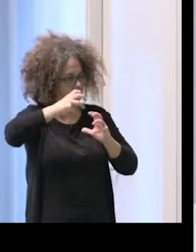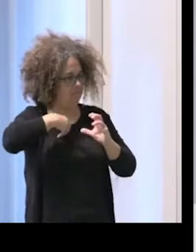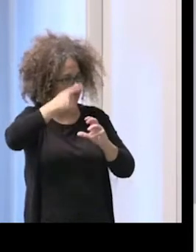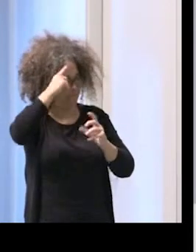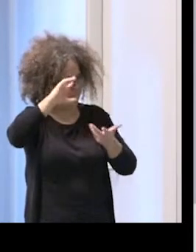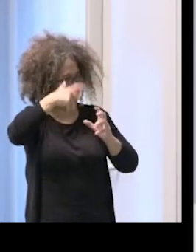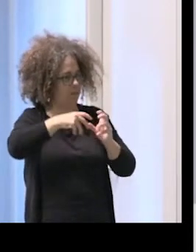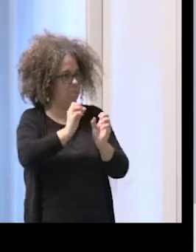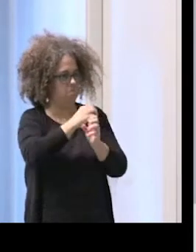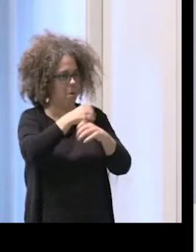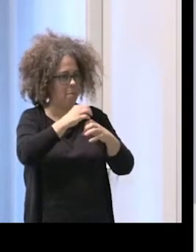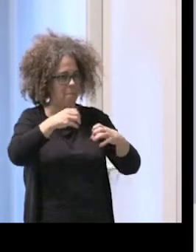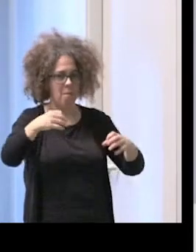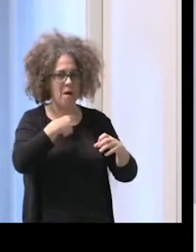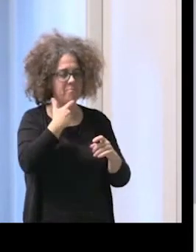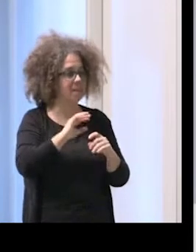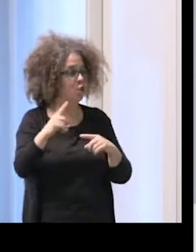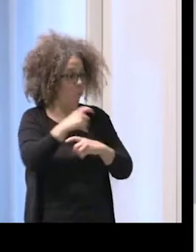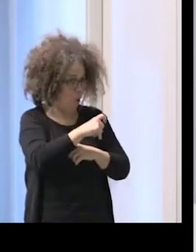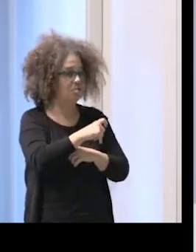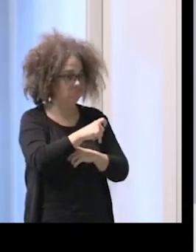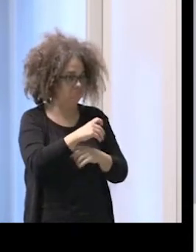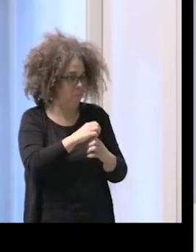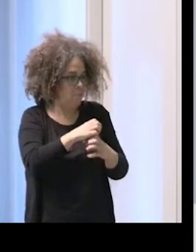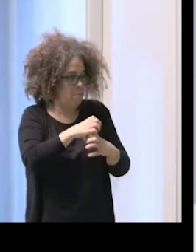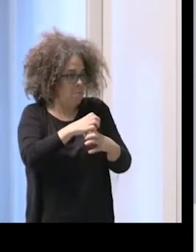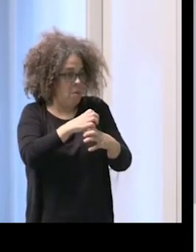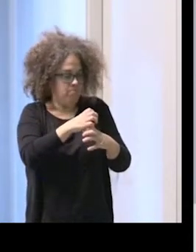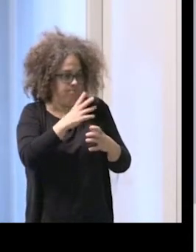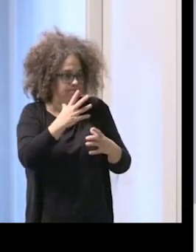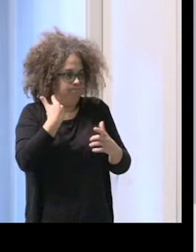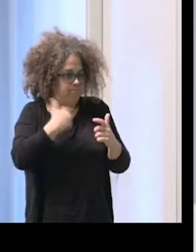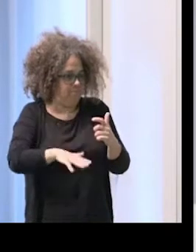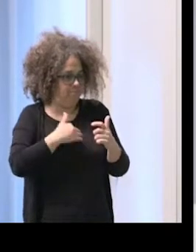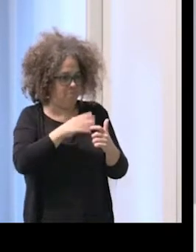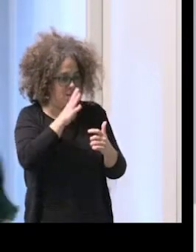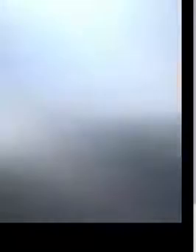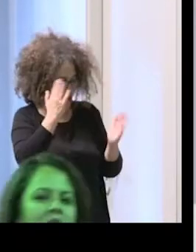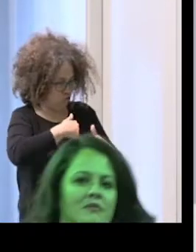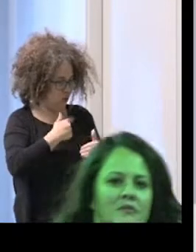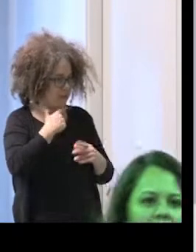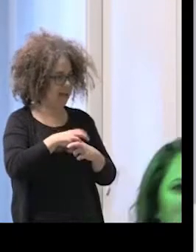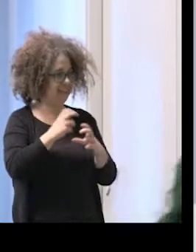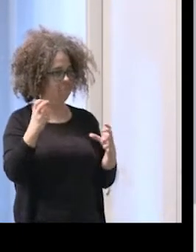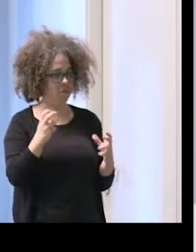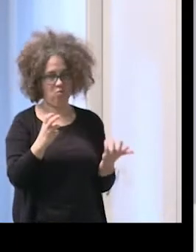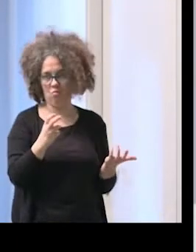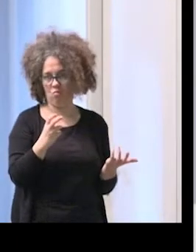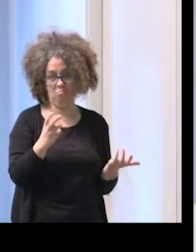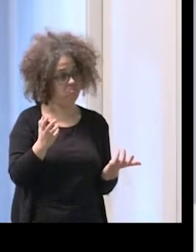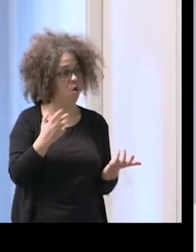una preocupación que ha habido siempre en este tipo de investigación. Entonces, lo que estamos haciendo ahora es monitoreo no solo local en el oído, sino en distintos